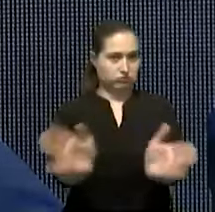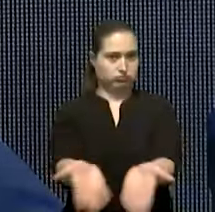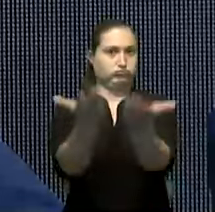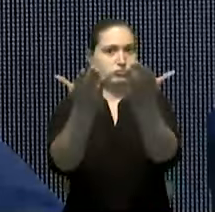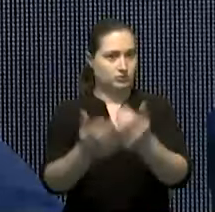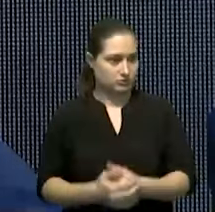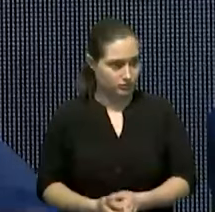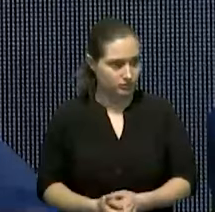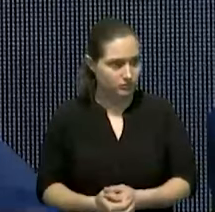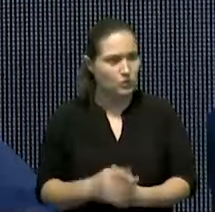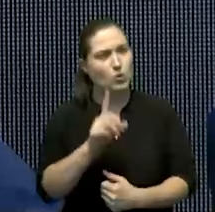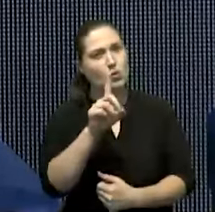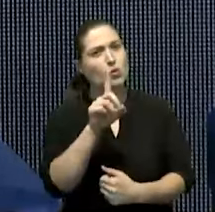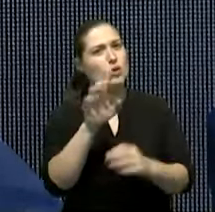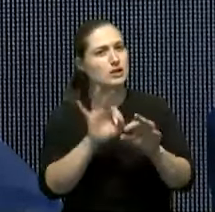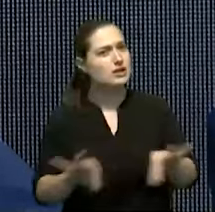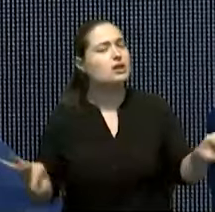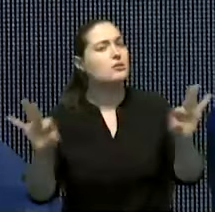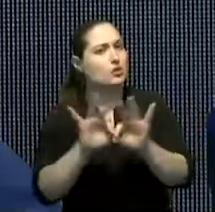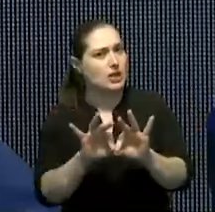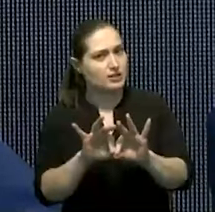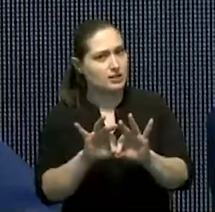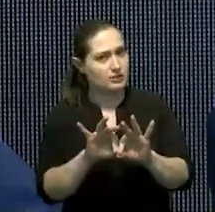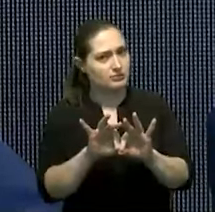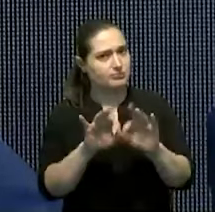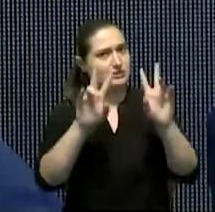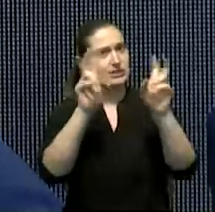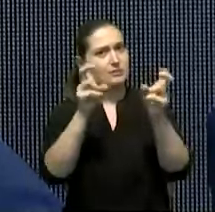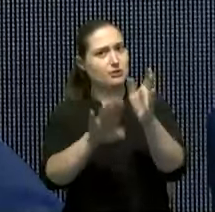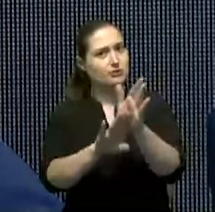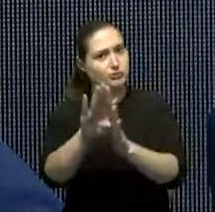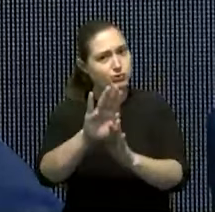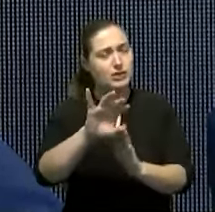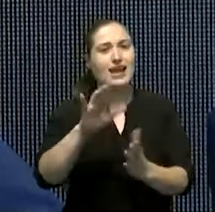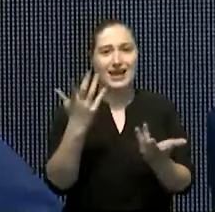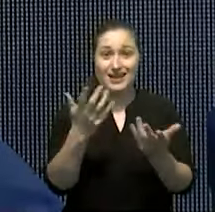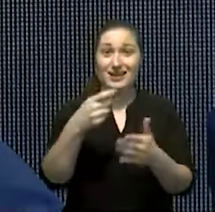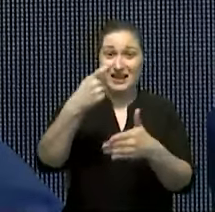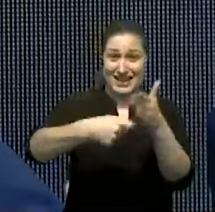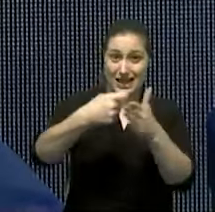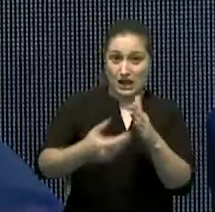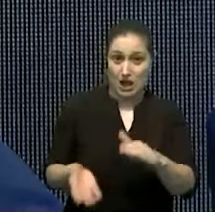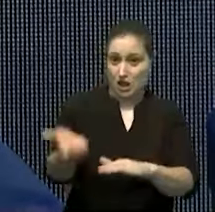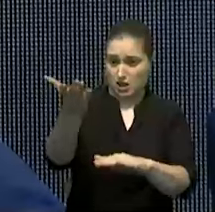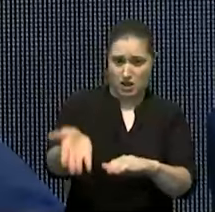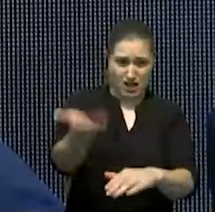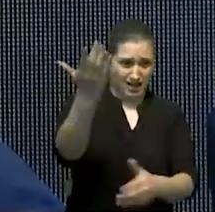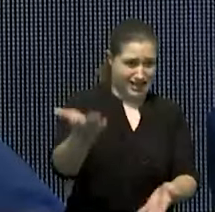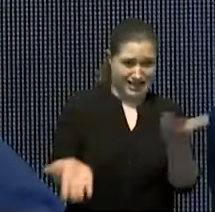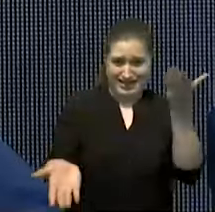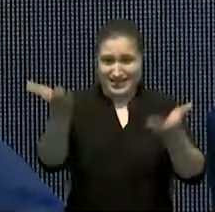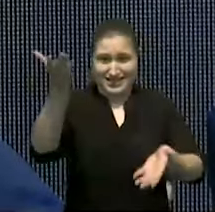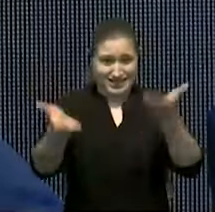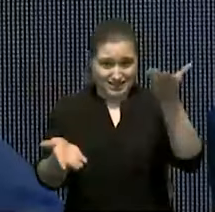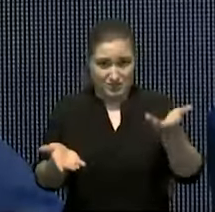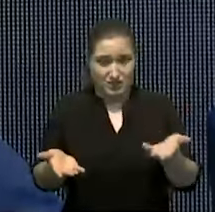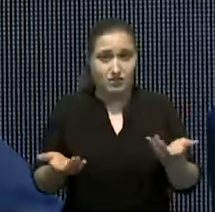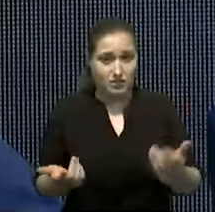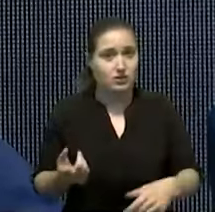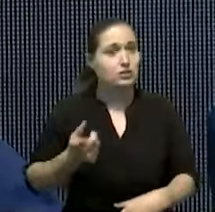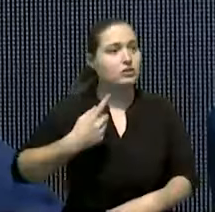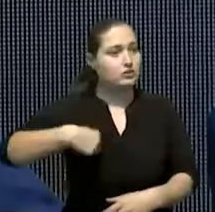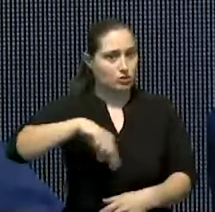una cosa muy importante en temas de crecimiento y de inflación Es que la reforma que estamos presentando tiene